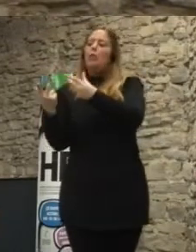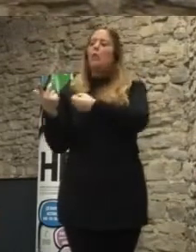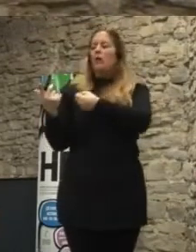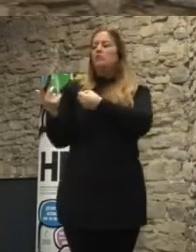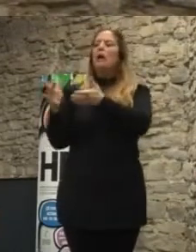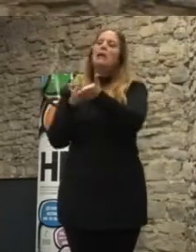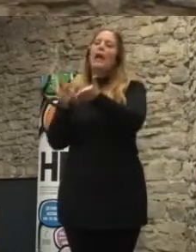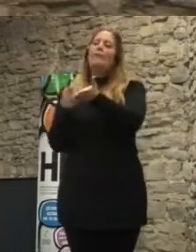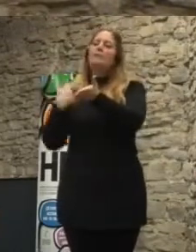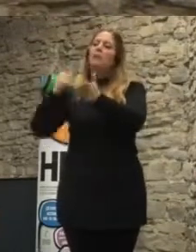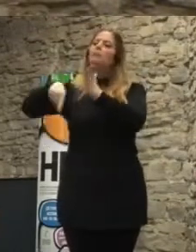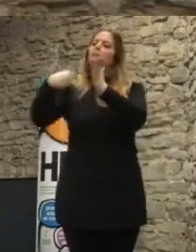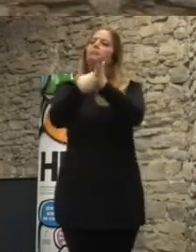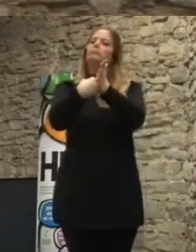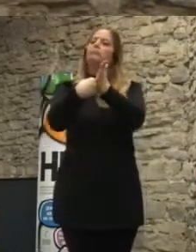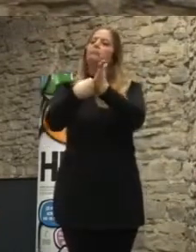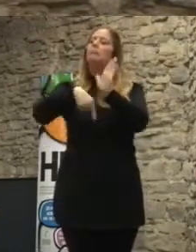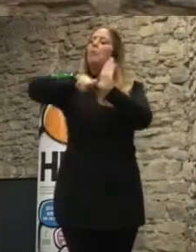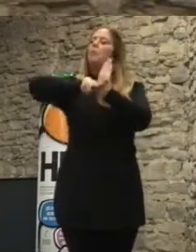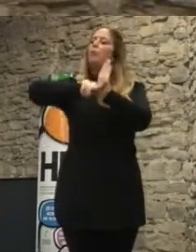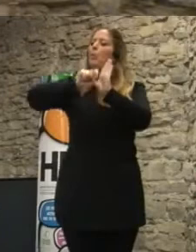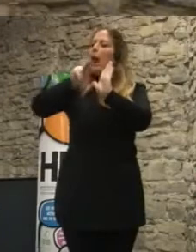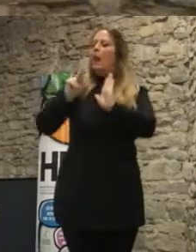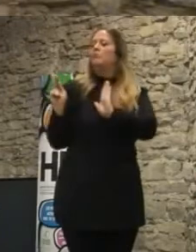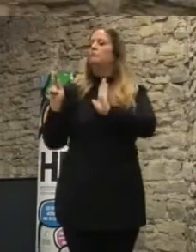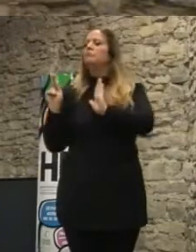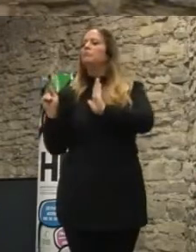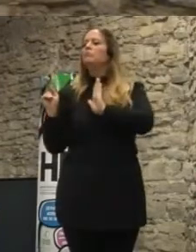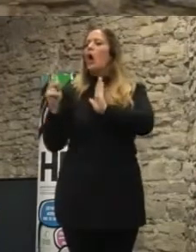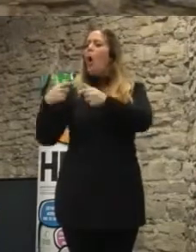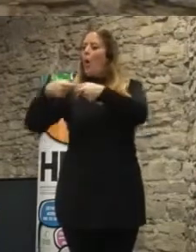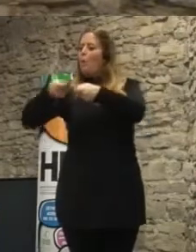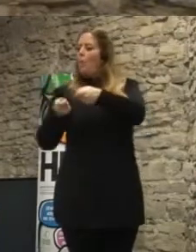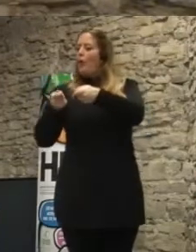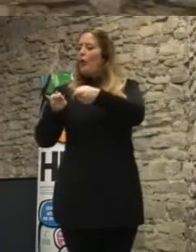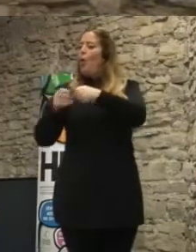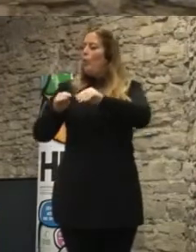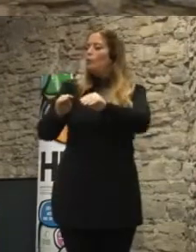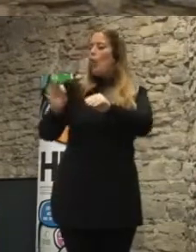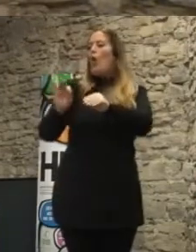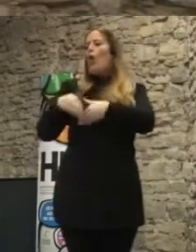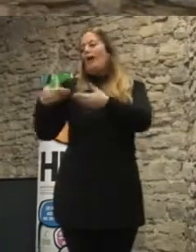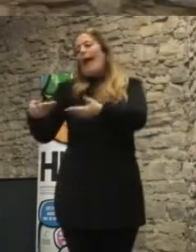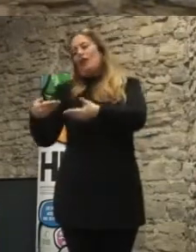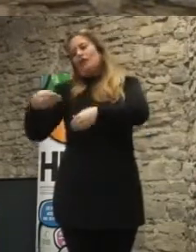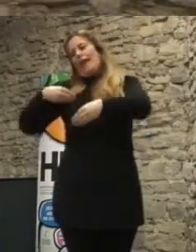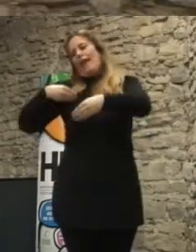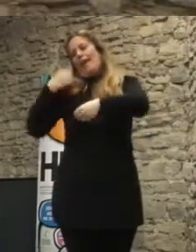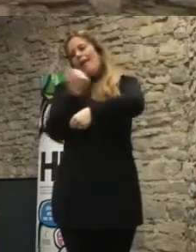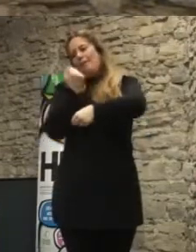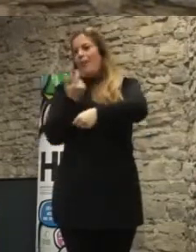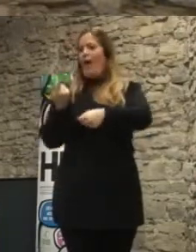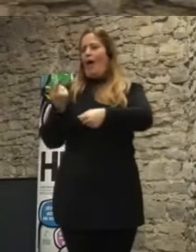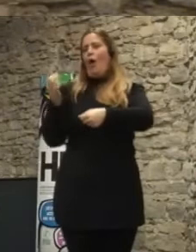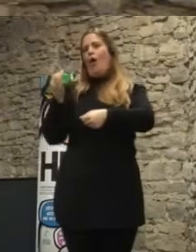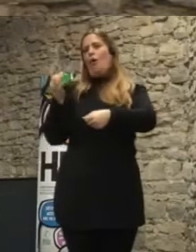la revista o utilizamos el vale o compramos los regalos de Navidad o el café en el